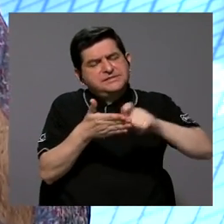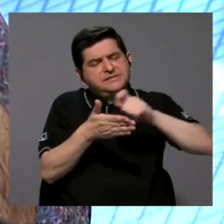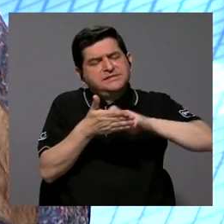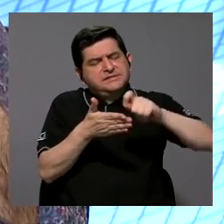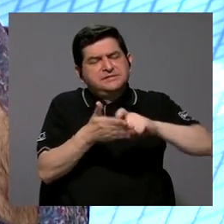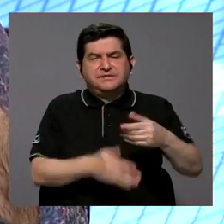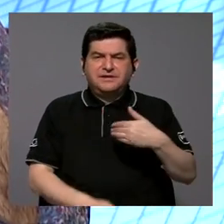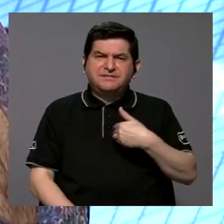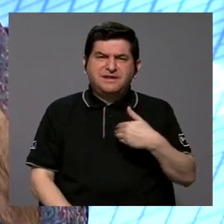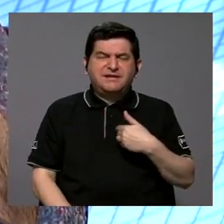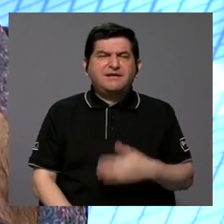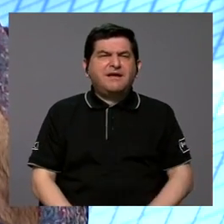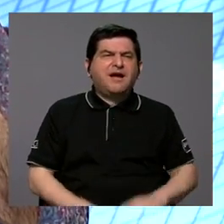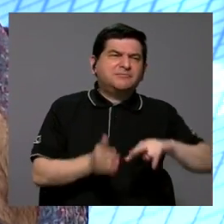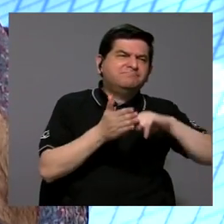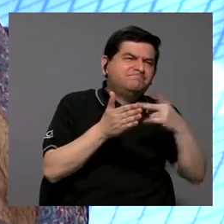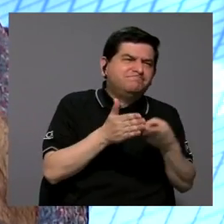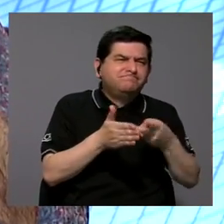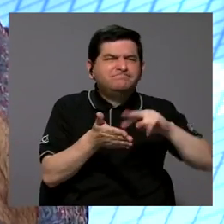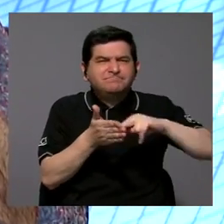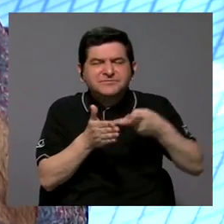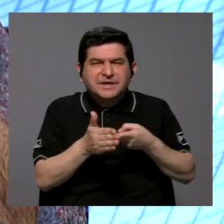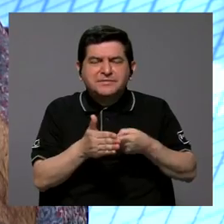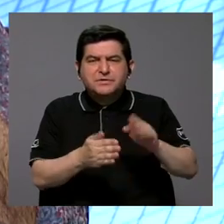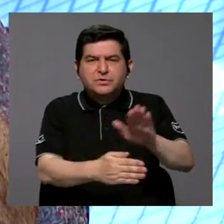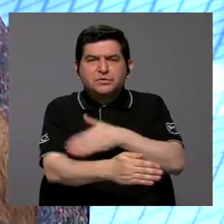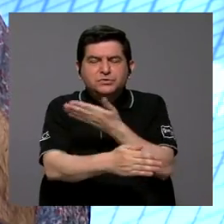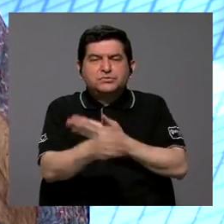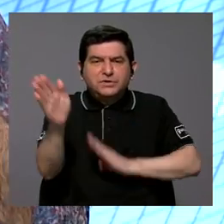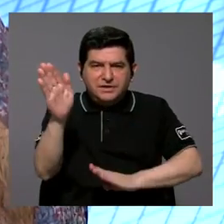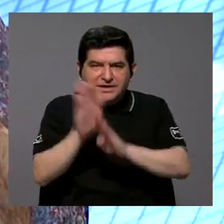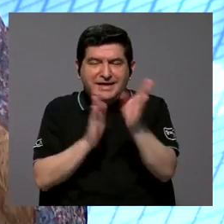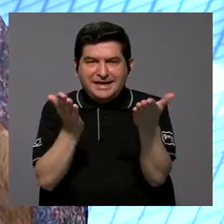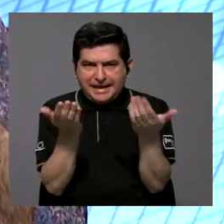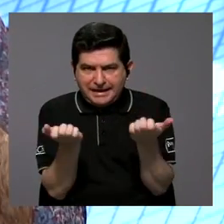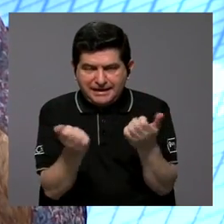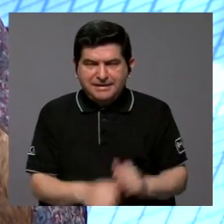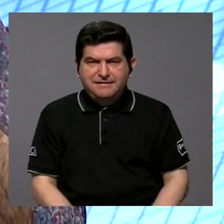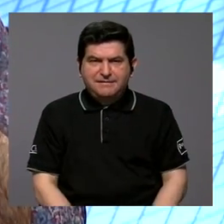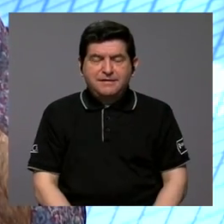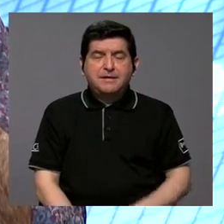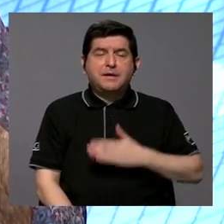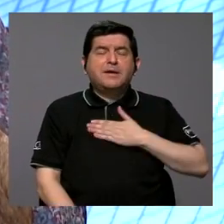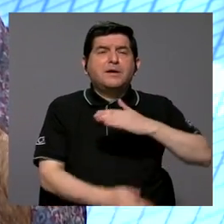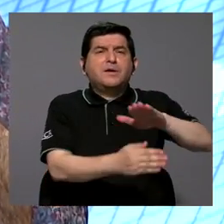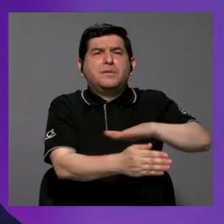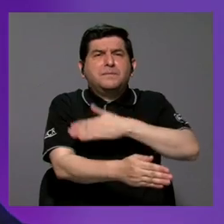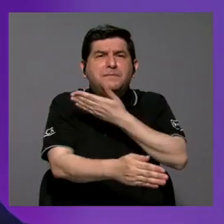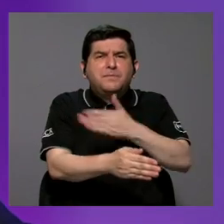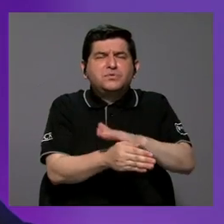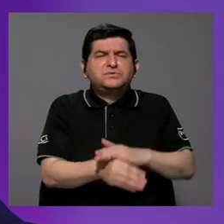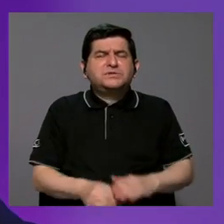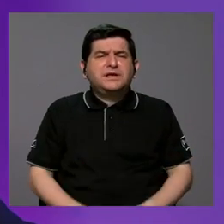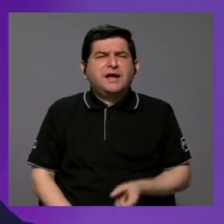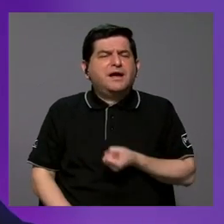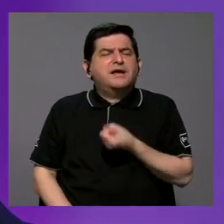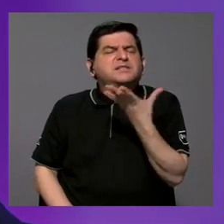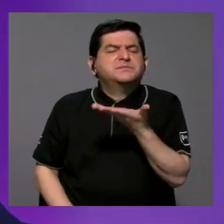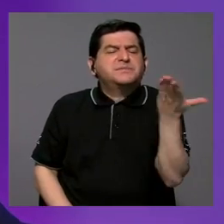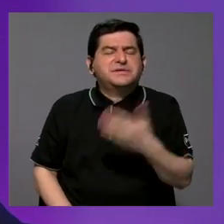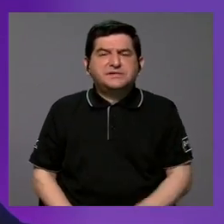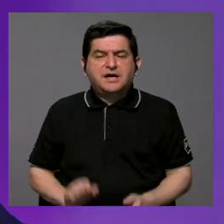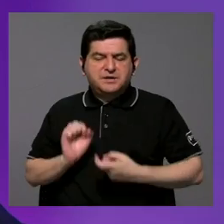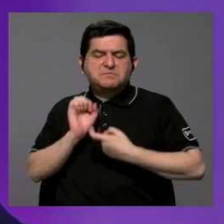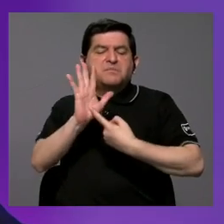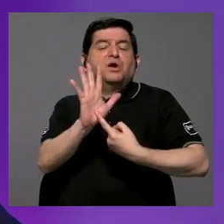y tenía como unos conceptos musicales que quería desarrollar. ¿Qué quería decir con mi música? ¿Qué quería proyectar?